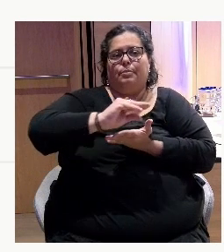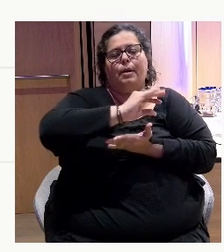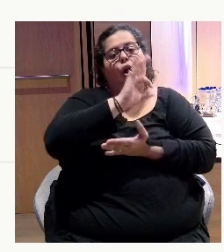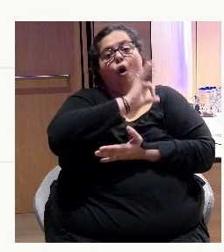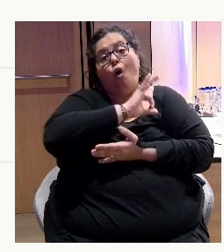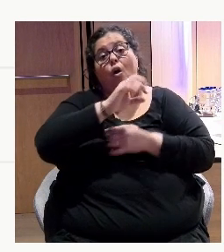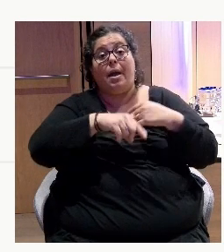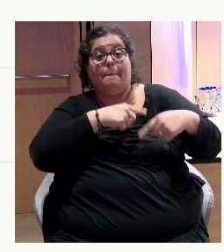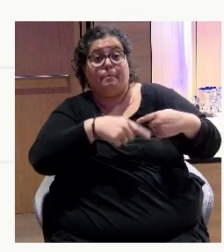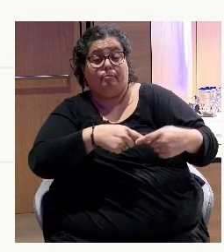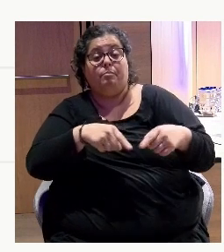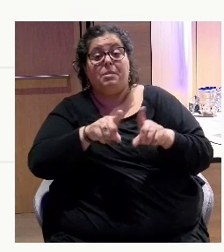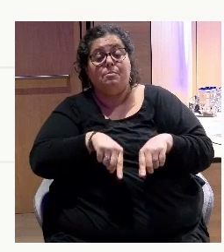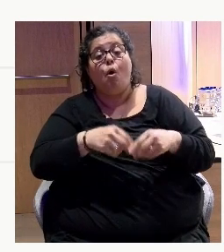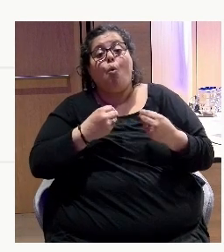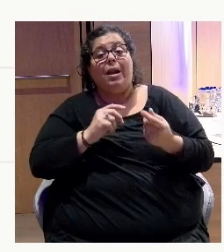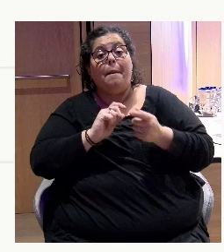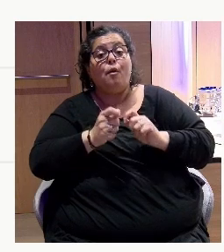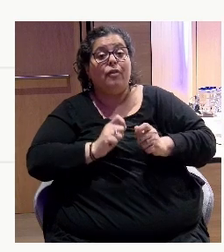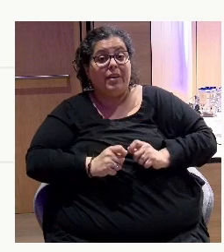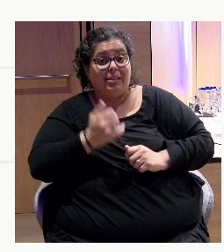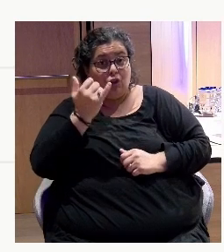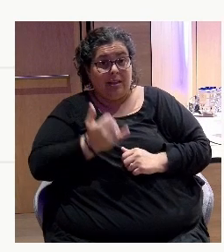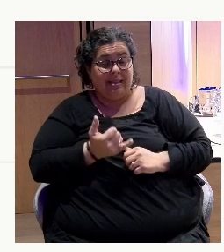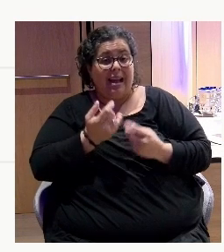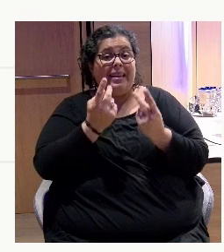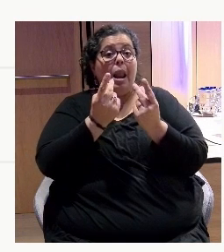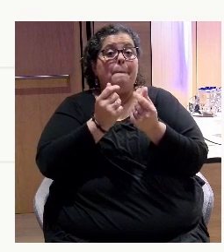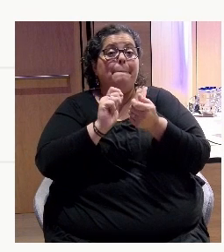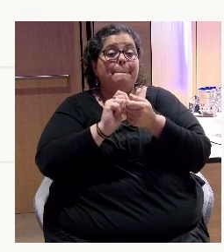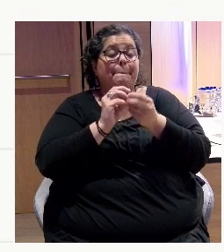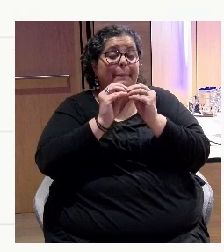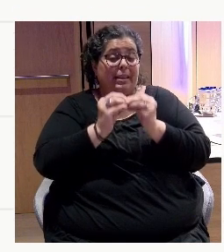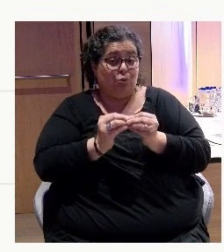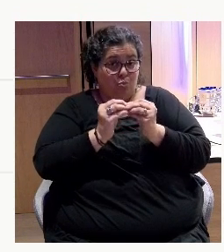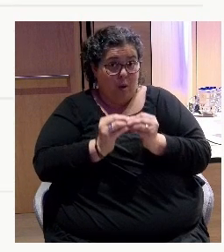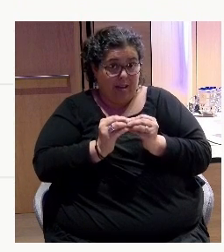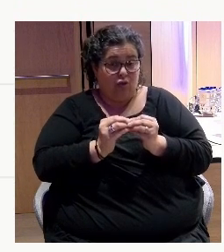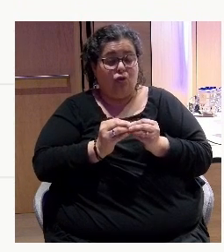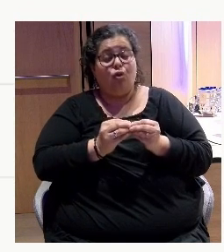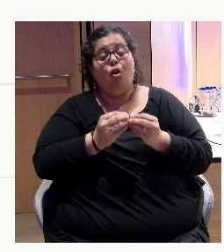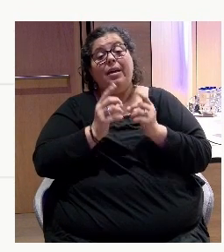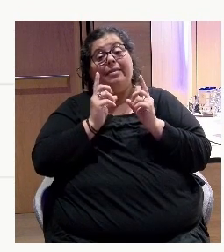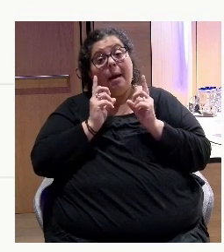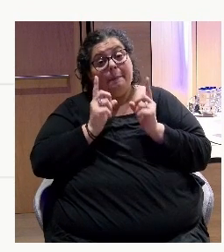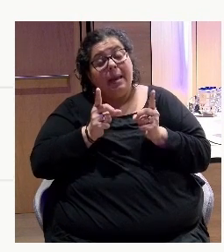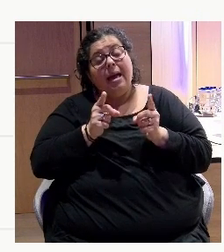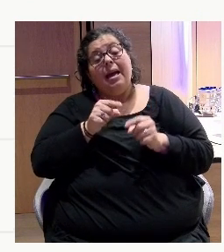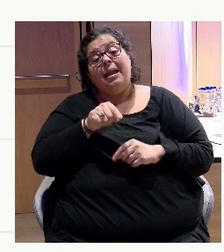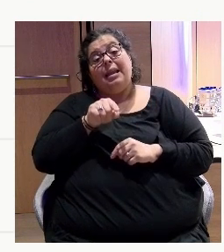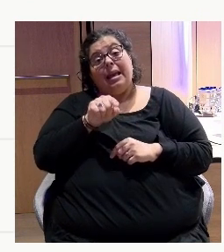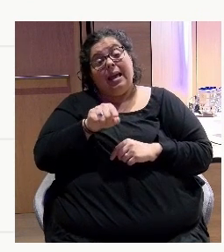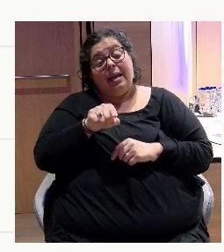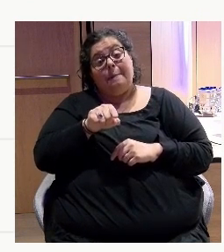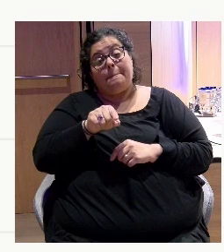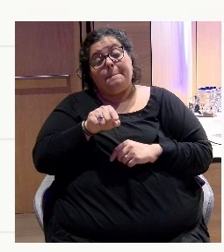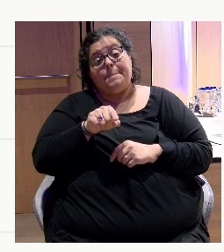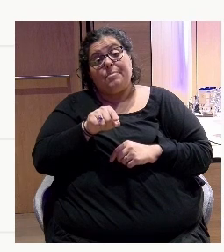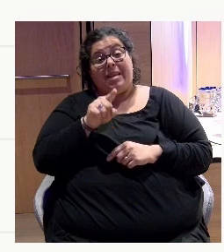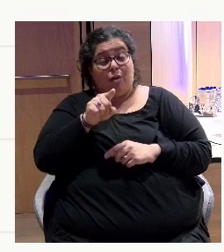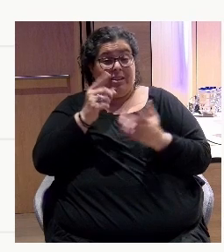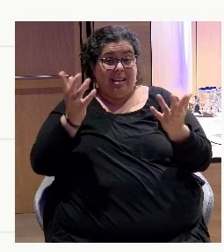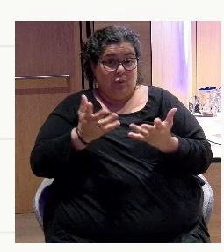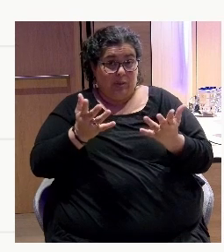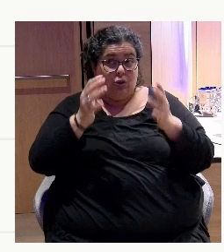año, es decir, qué modificaciones va teniendo el presupuesto, y podemos ver el presupuesto vigente, y también el devengado con esa actualización que publica el Ministerio de